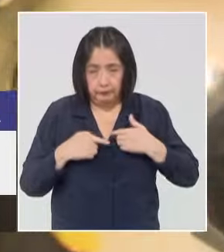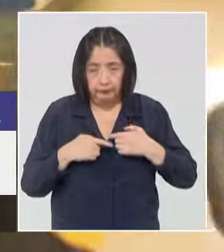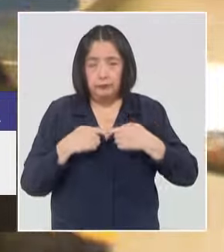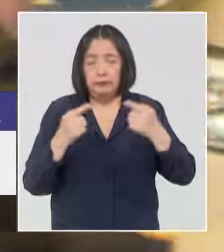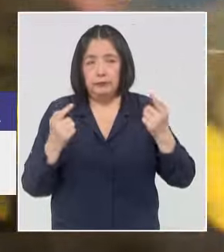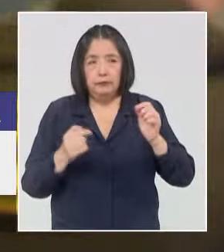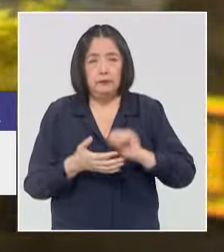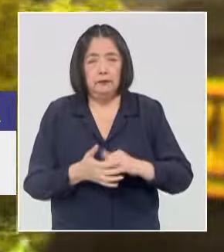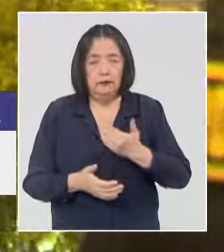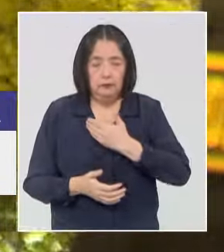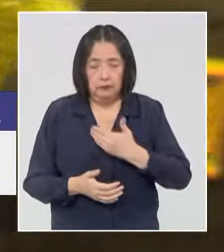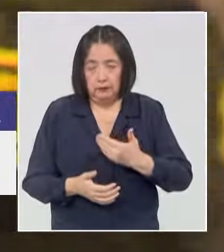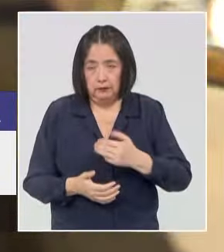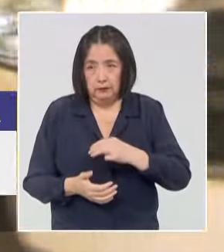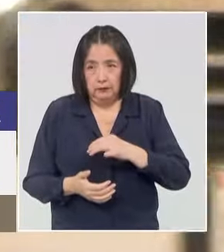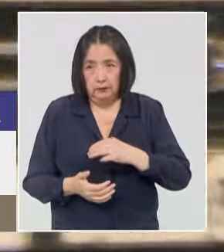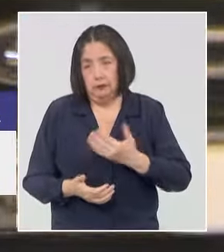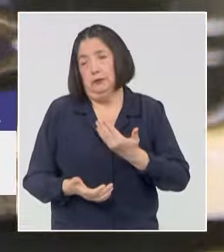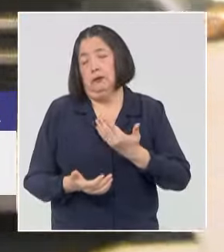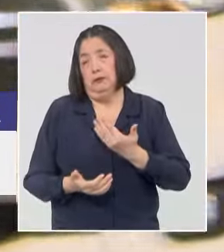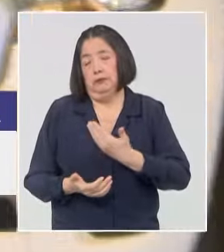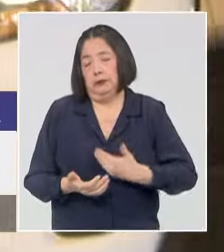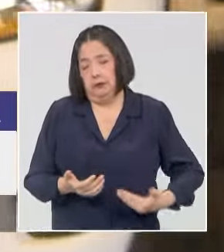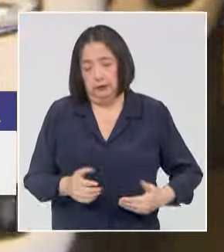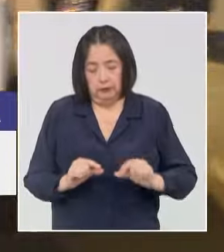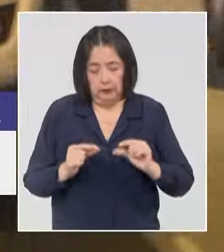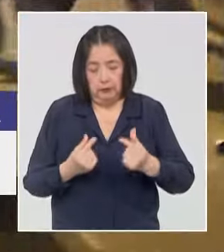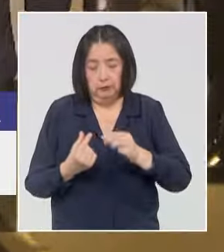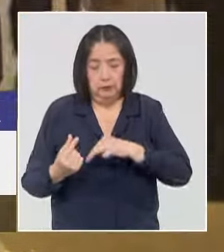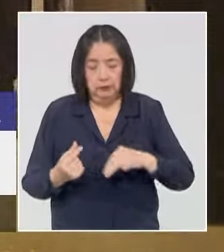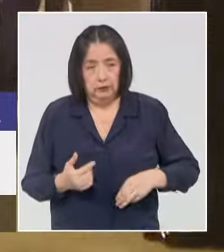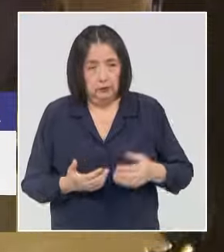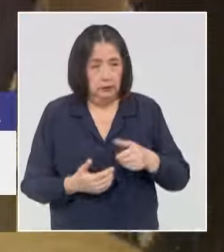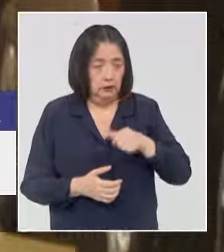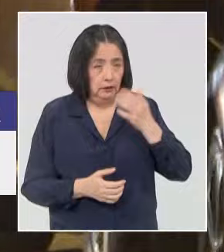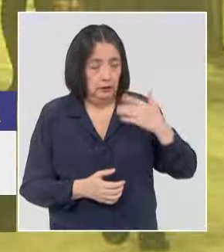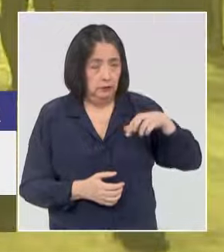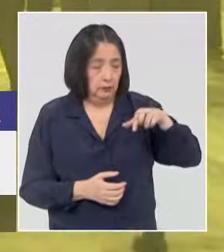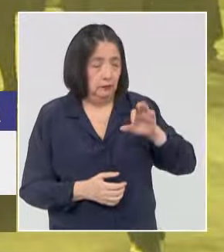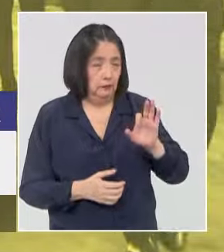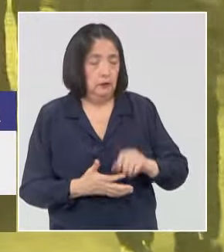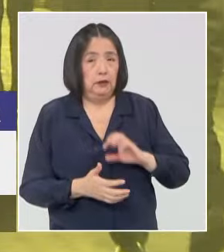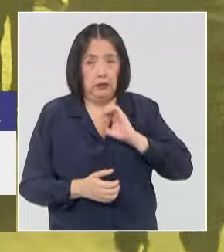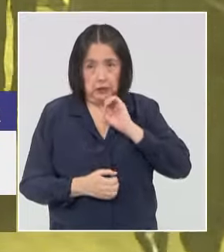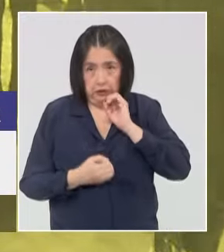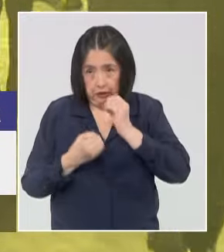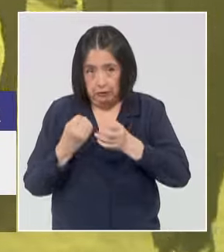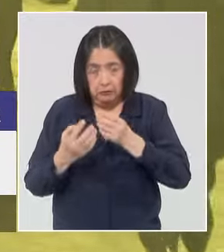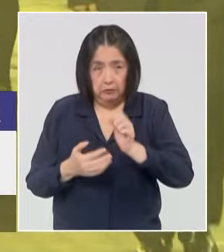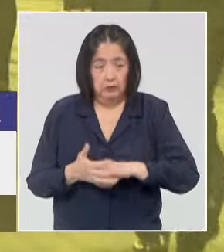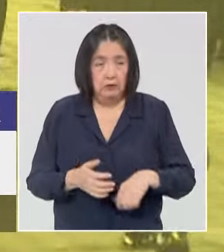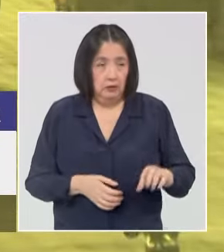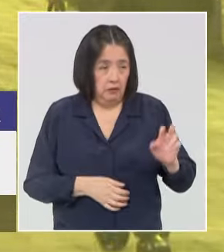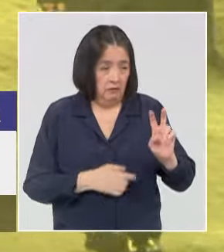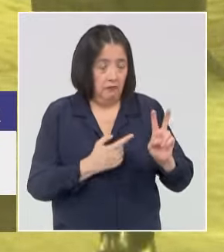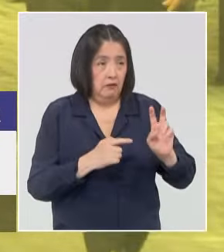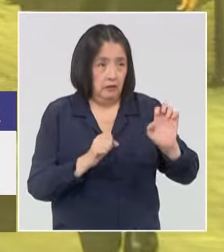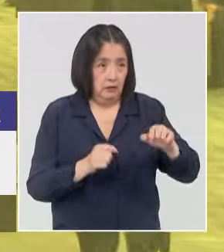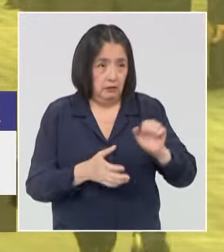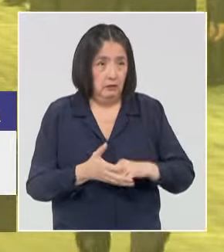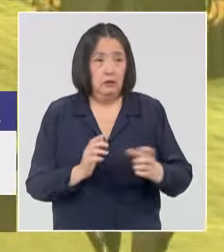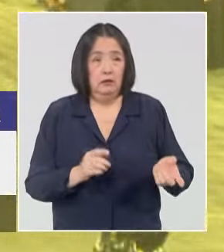el presidente del Consejo de Ministros, Gustavo Adrián Sen, ayer en Punto Final, él mencionó y ratificó que el viernes vendría ya